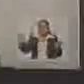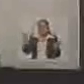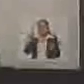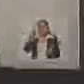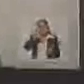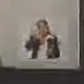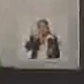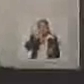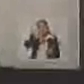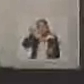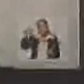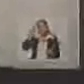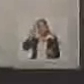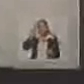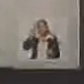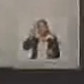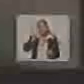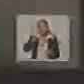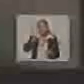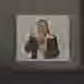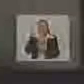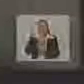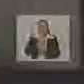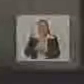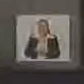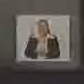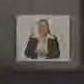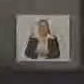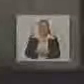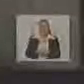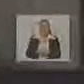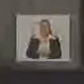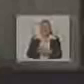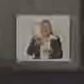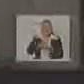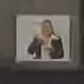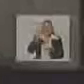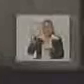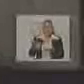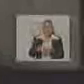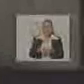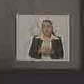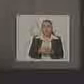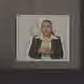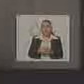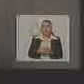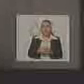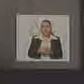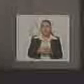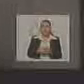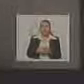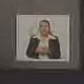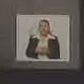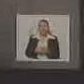a 99 años con solo el hecho de... Gracias. Es turno de la candidata del partido Nueva Alianza.